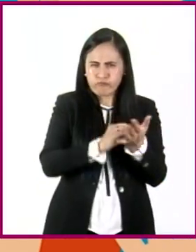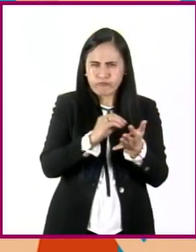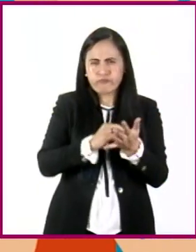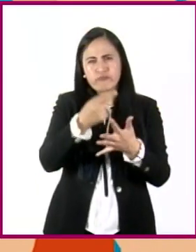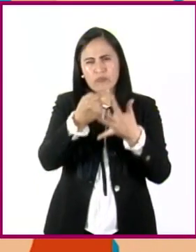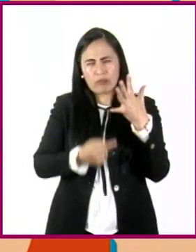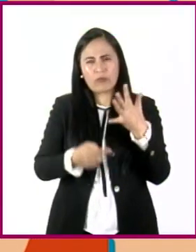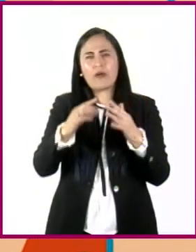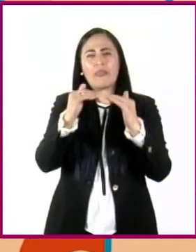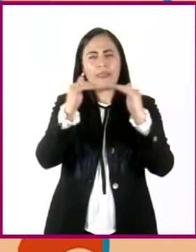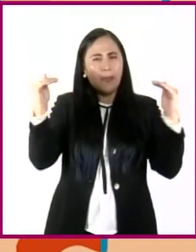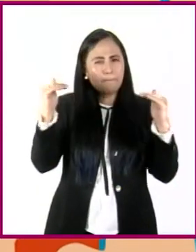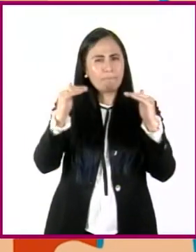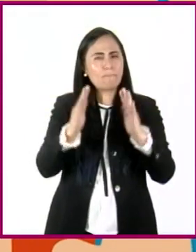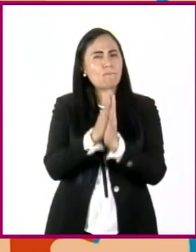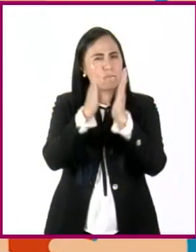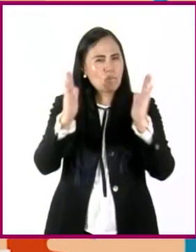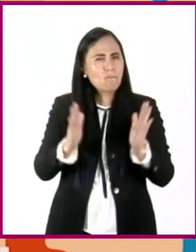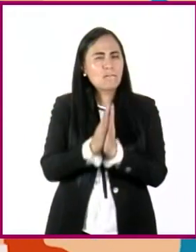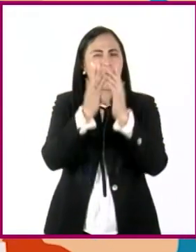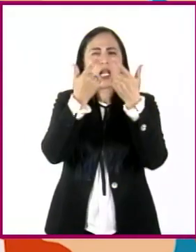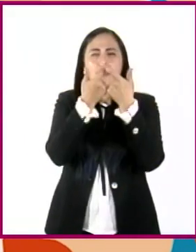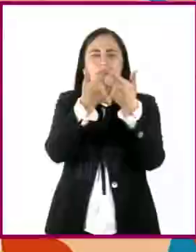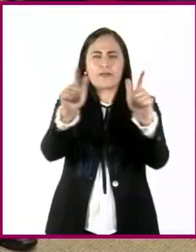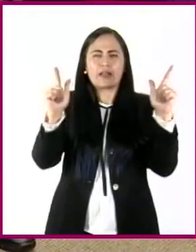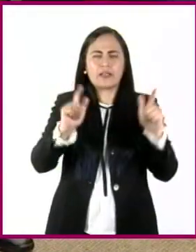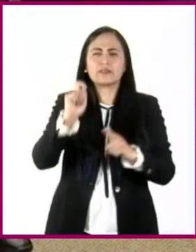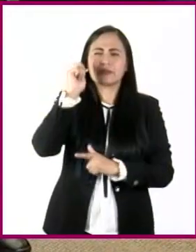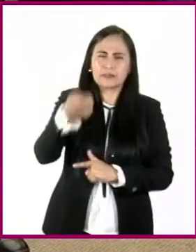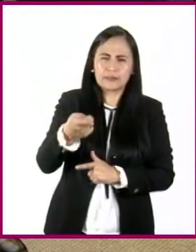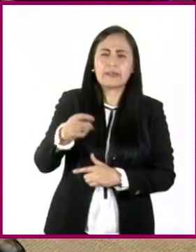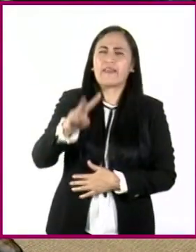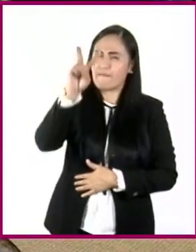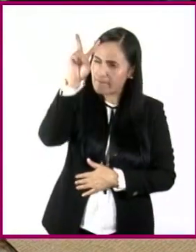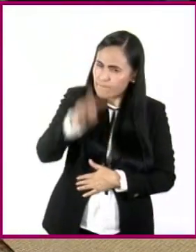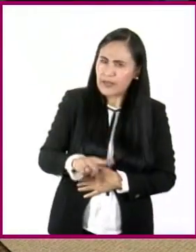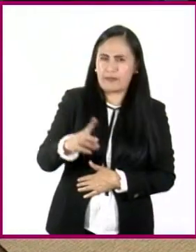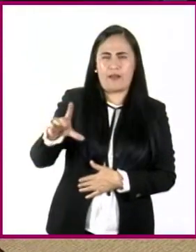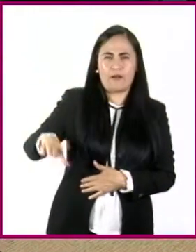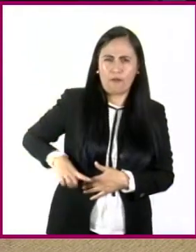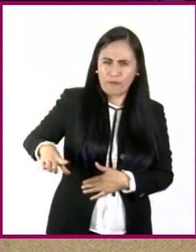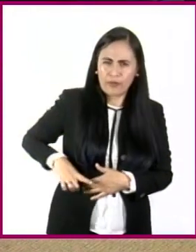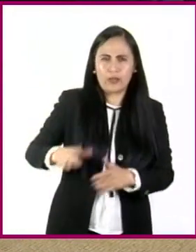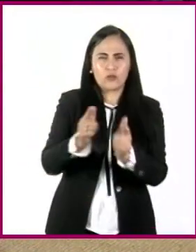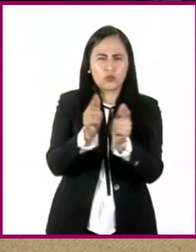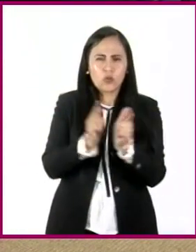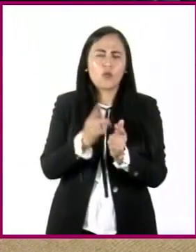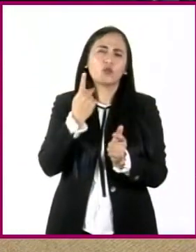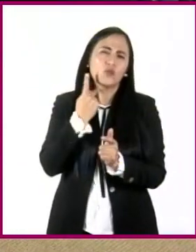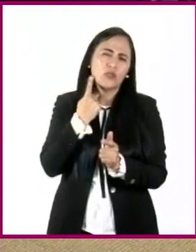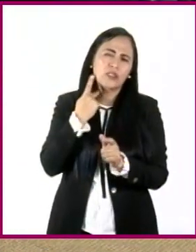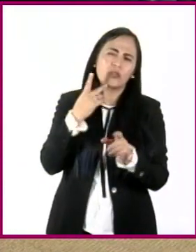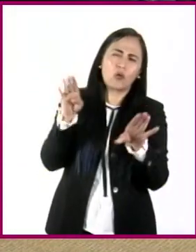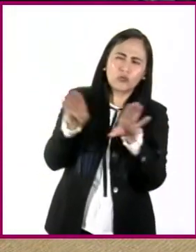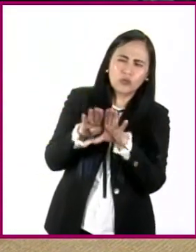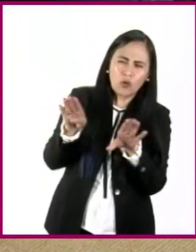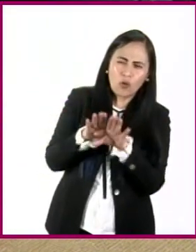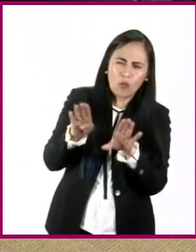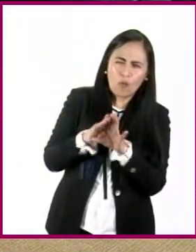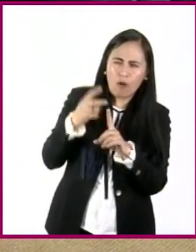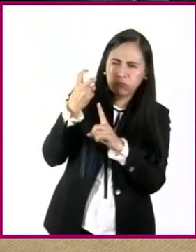la idea de democratizar verdaderamente al Estado y los partidos políticos a través de la cada vez